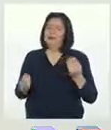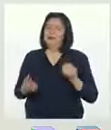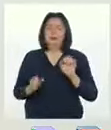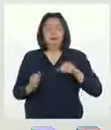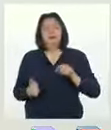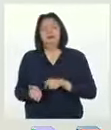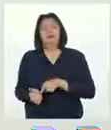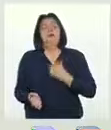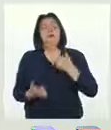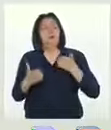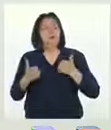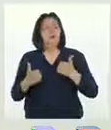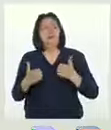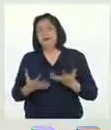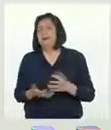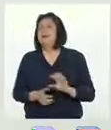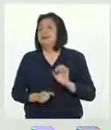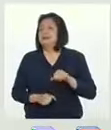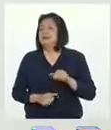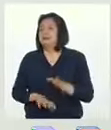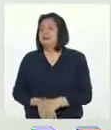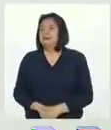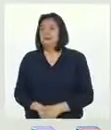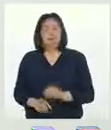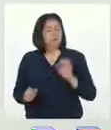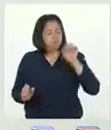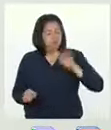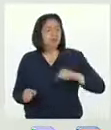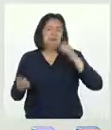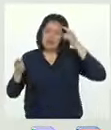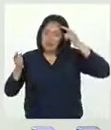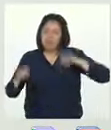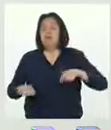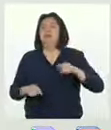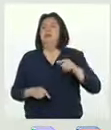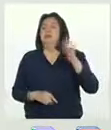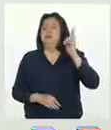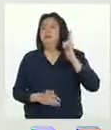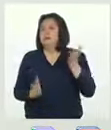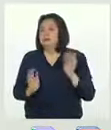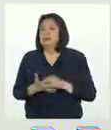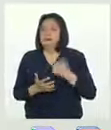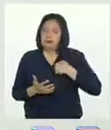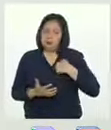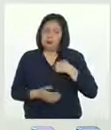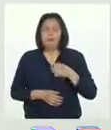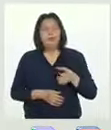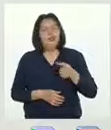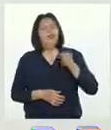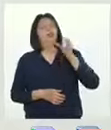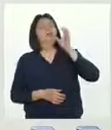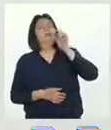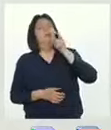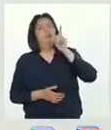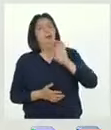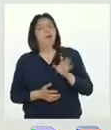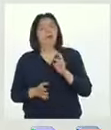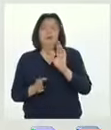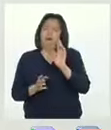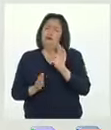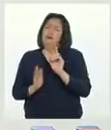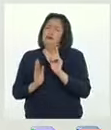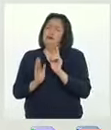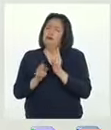de los hábitos más saludables que hay. Totalmente de acuerdo, profesor. Es más, voy a tomar un poquitito más de mi agua, así que me da